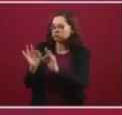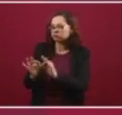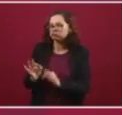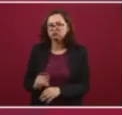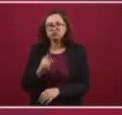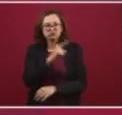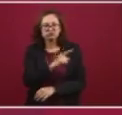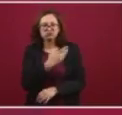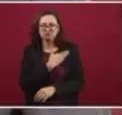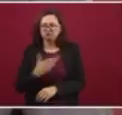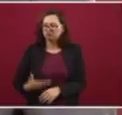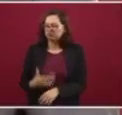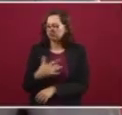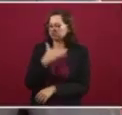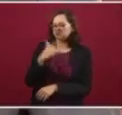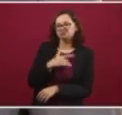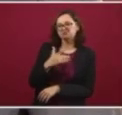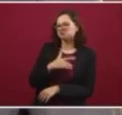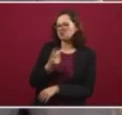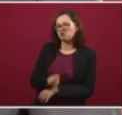convenientes para el régimen.